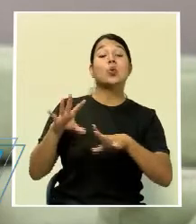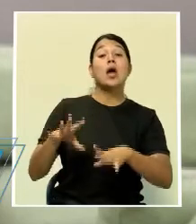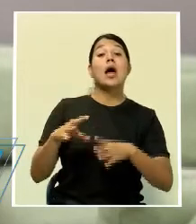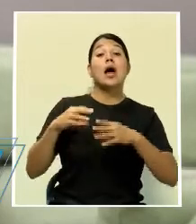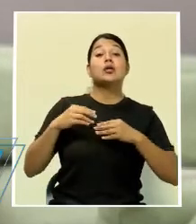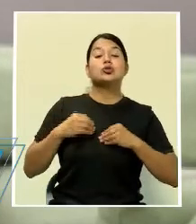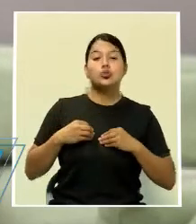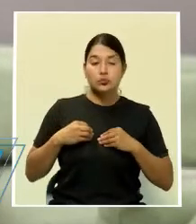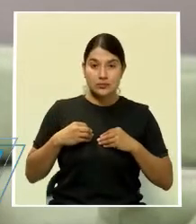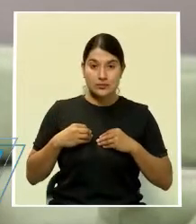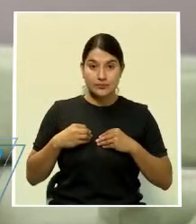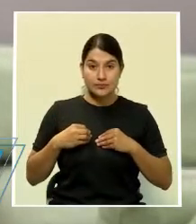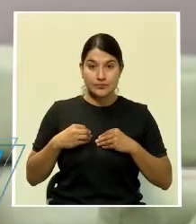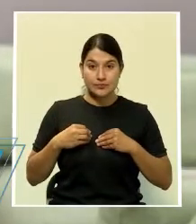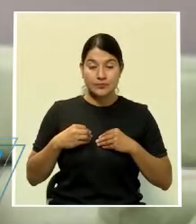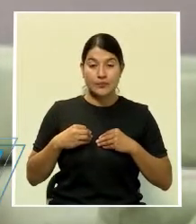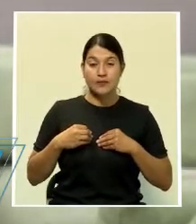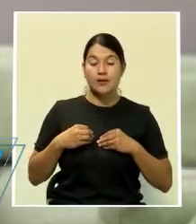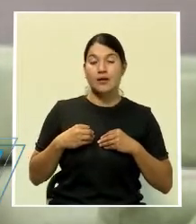de